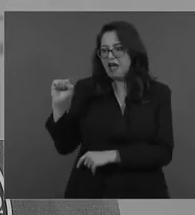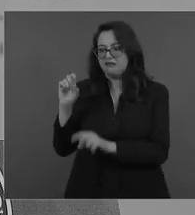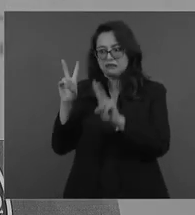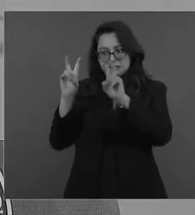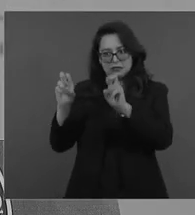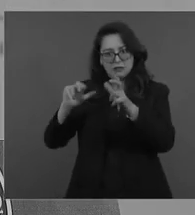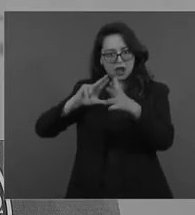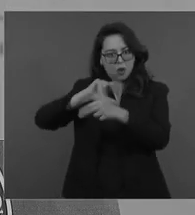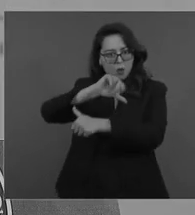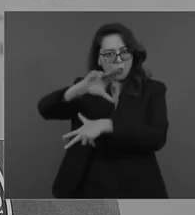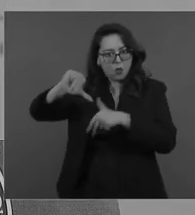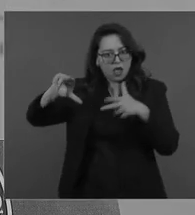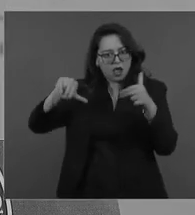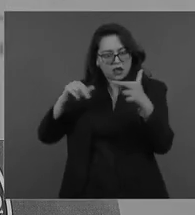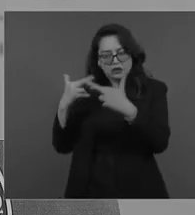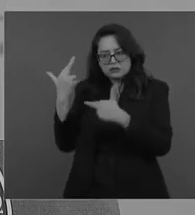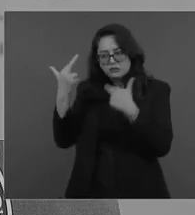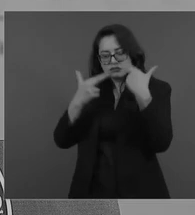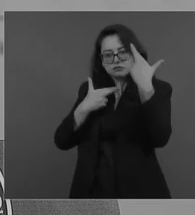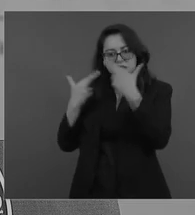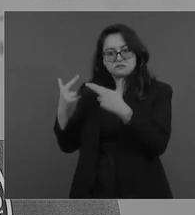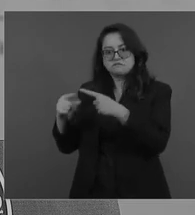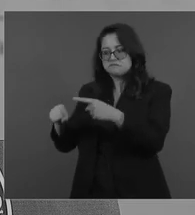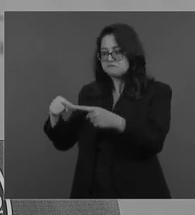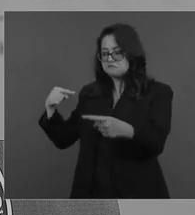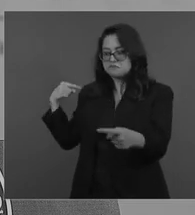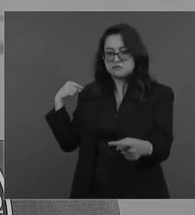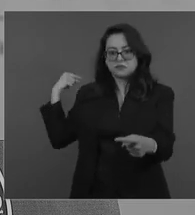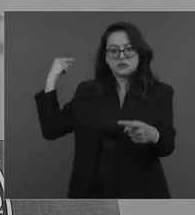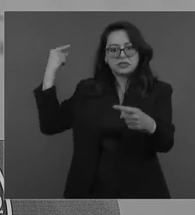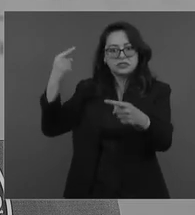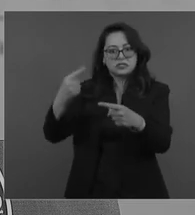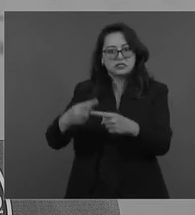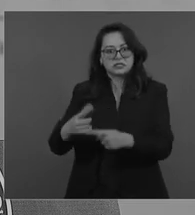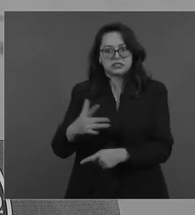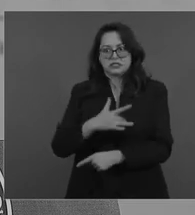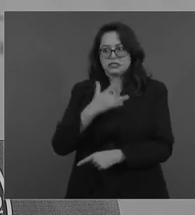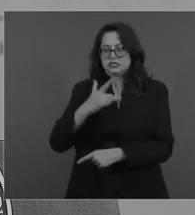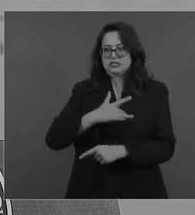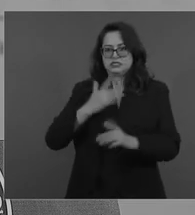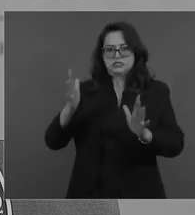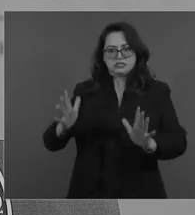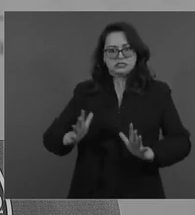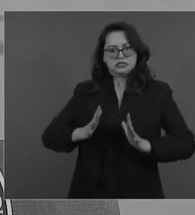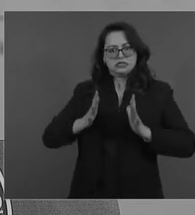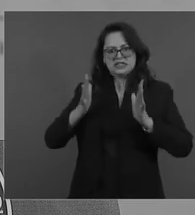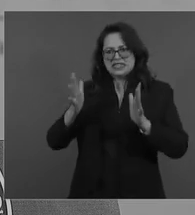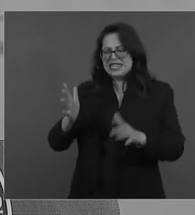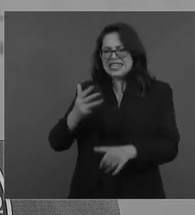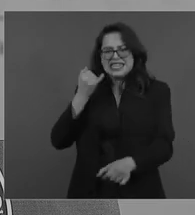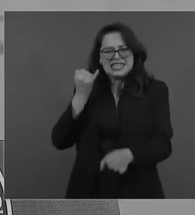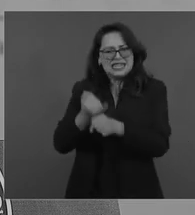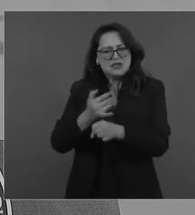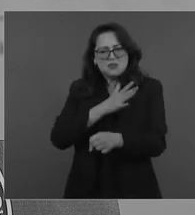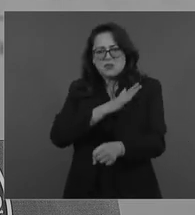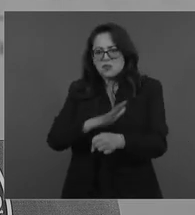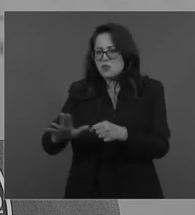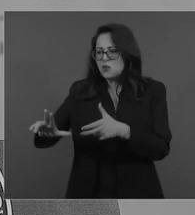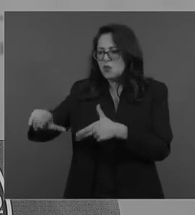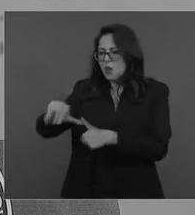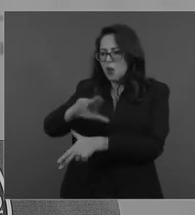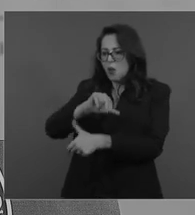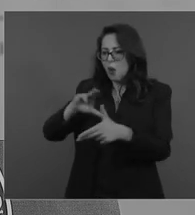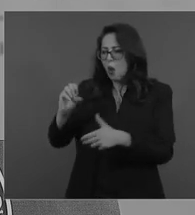sociales, han destacado durante los últimos días la excepcionalidad de Otis. Hasta el Centro